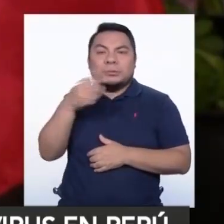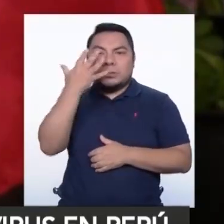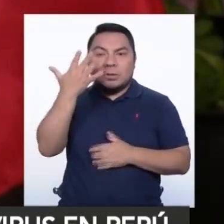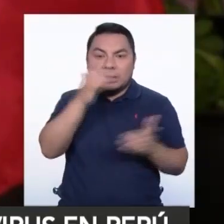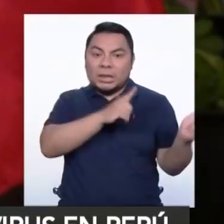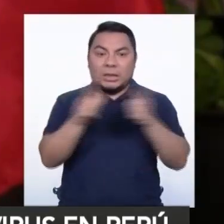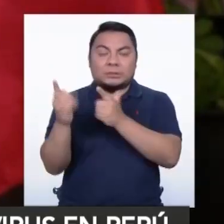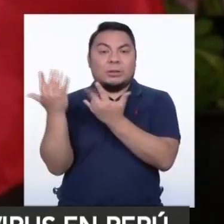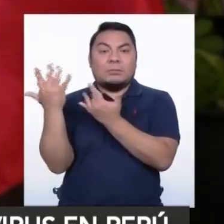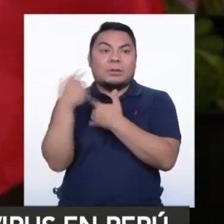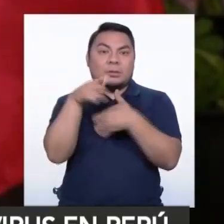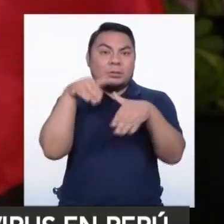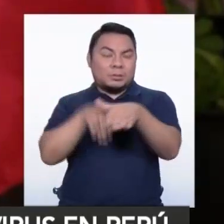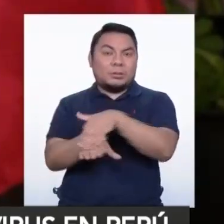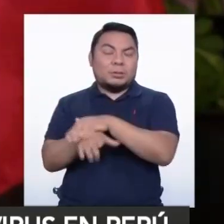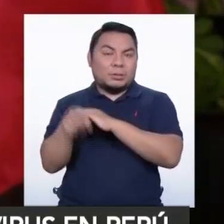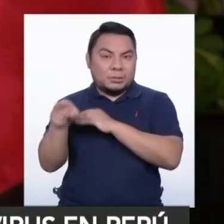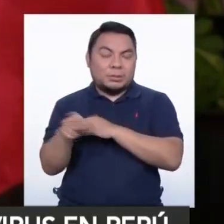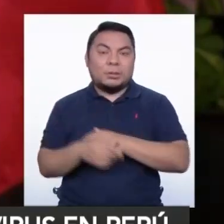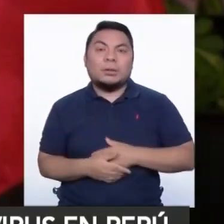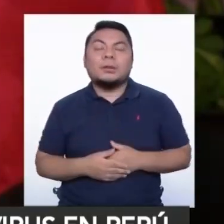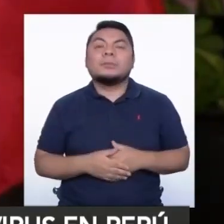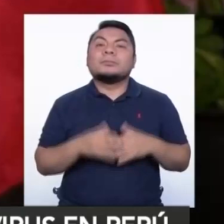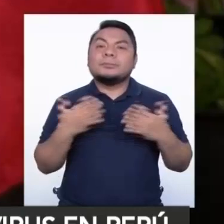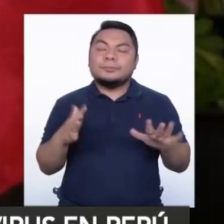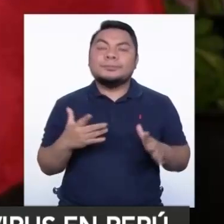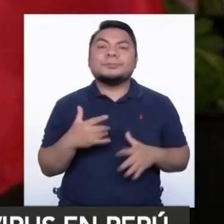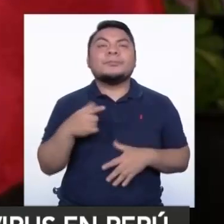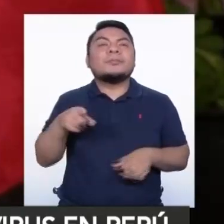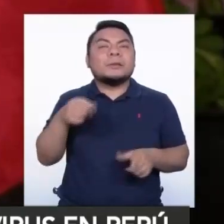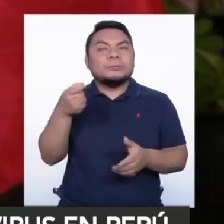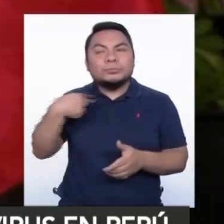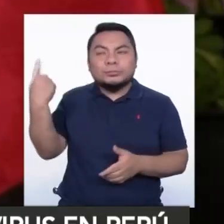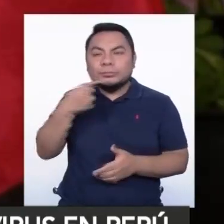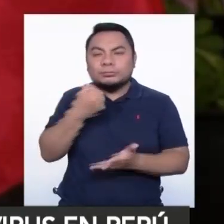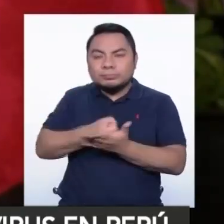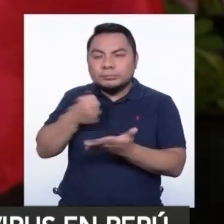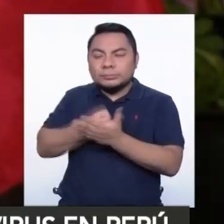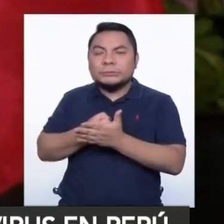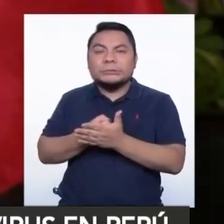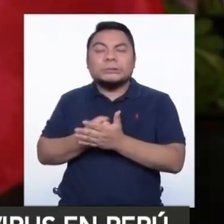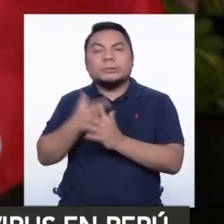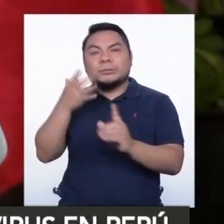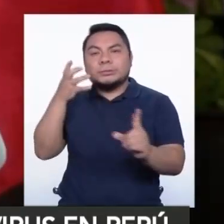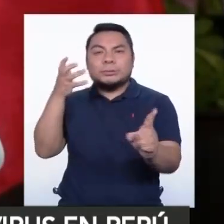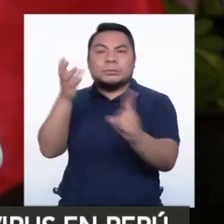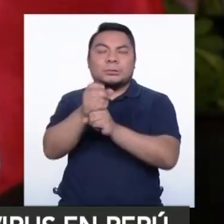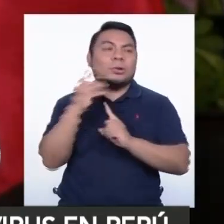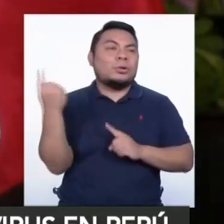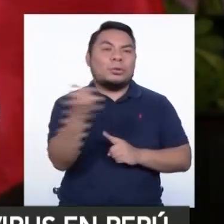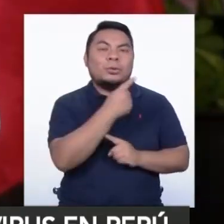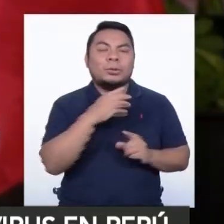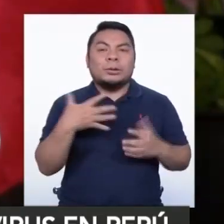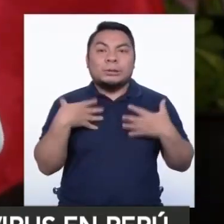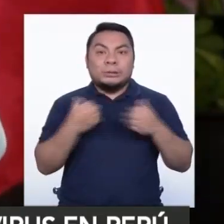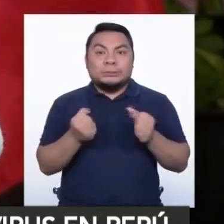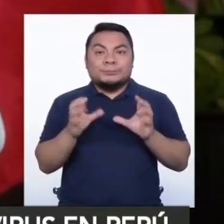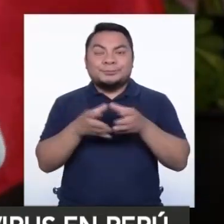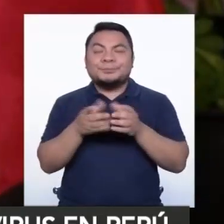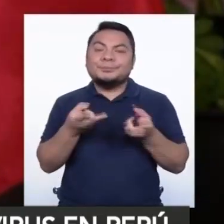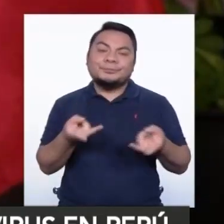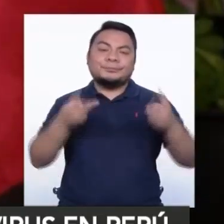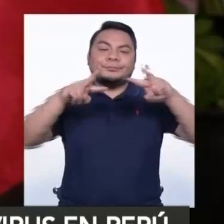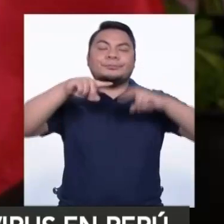recibir a pacientes en cuidados intensivos, y nos hemos puesto como meta todo el sistema de salud duplicar